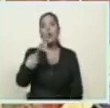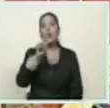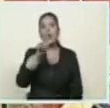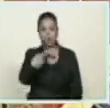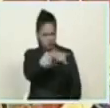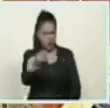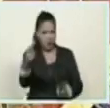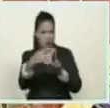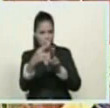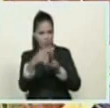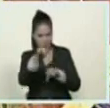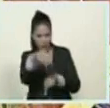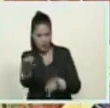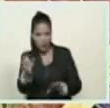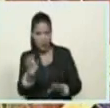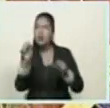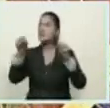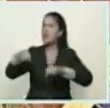ustedes la conocen verdad